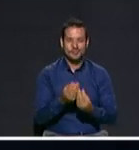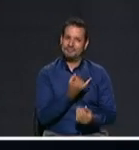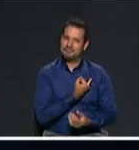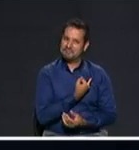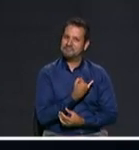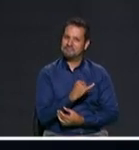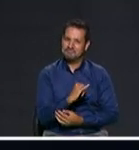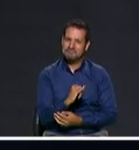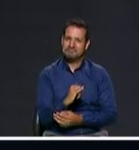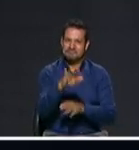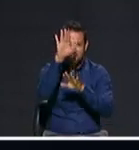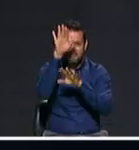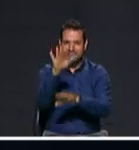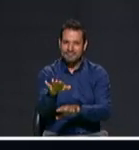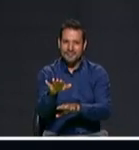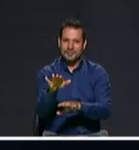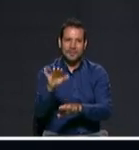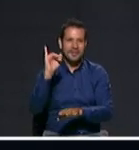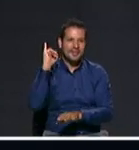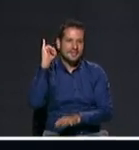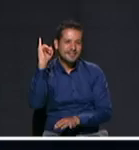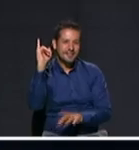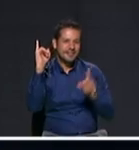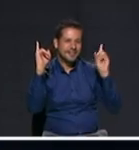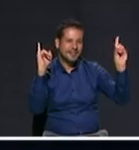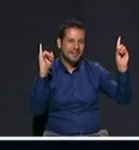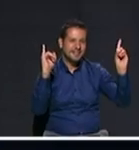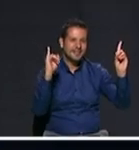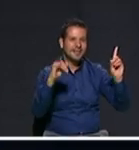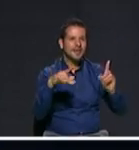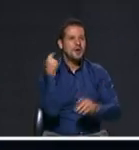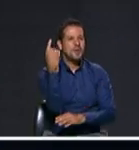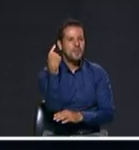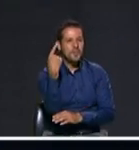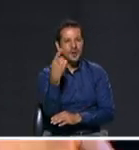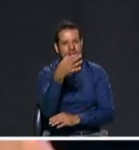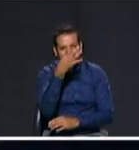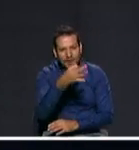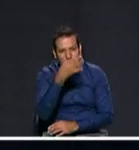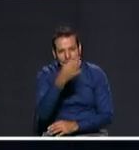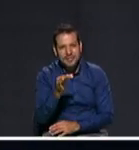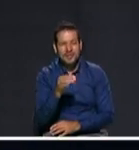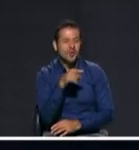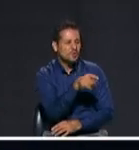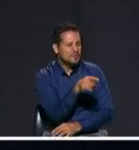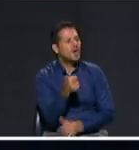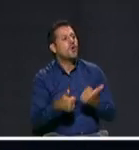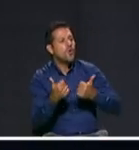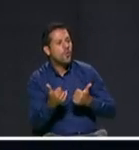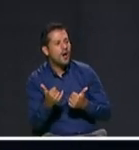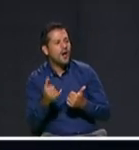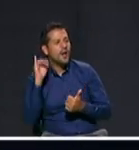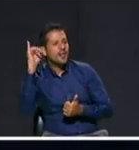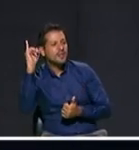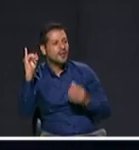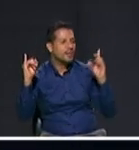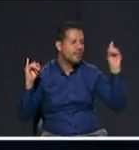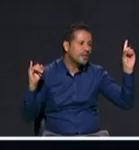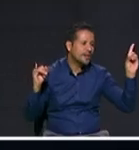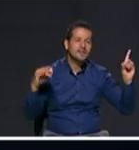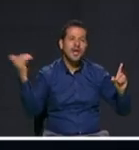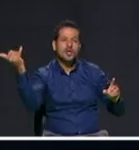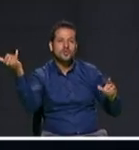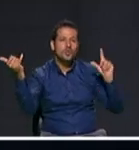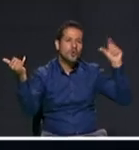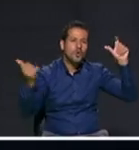ni izquierda ni derecha que empezó la política cochina de tratar de poner a la gente que usted de izquierda que usted derecha si medellín se mete en esa pelea